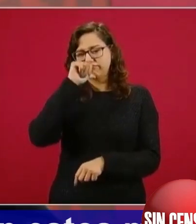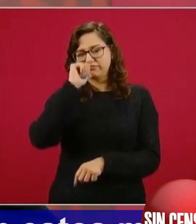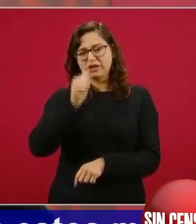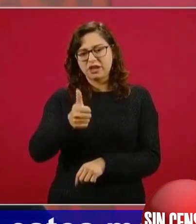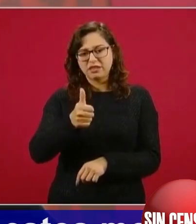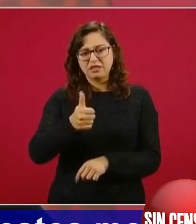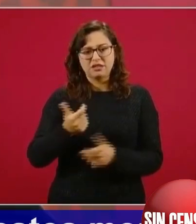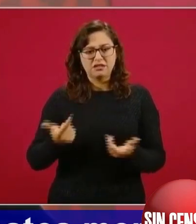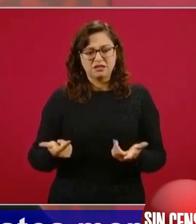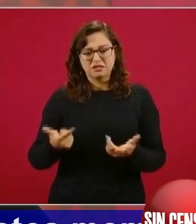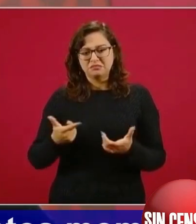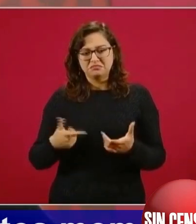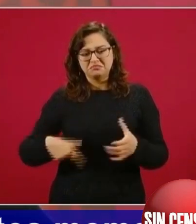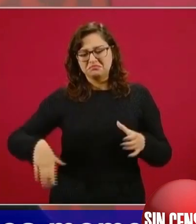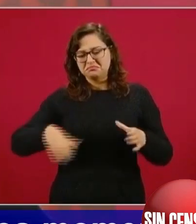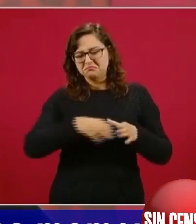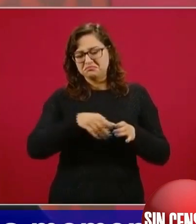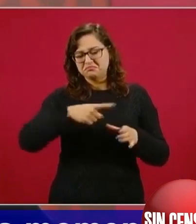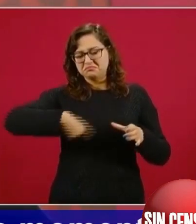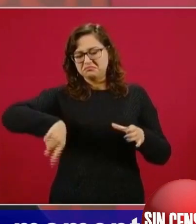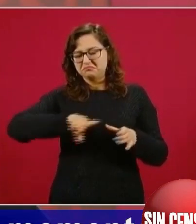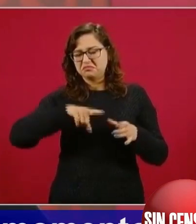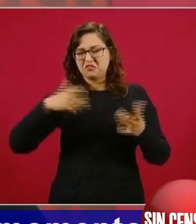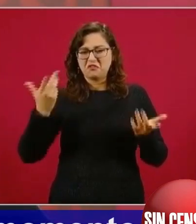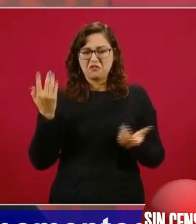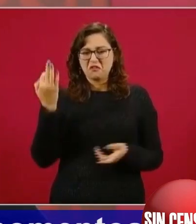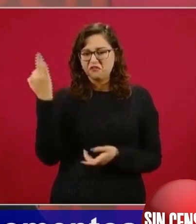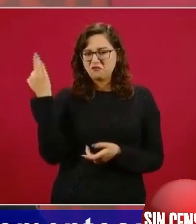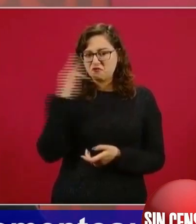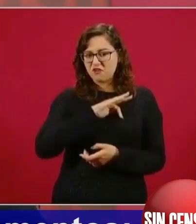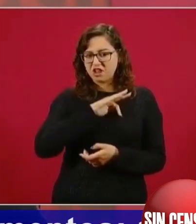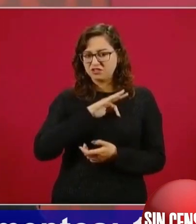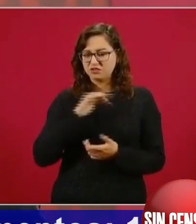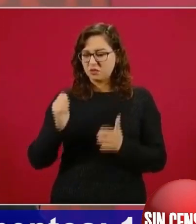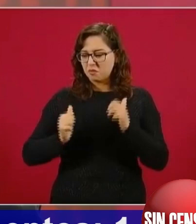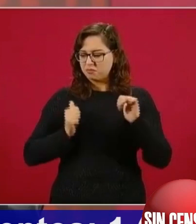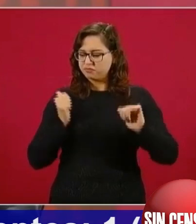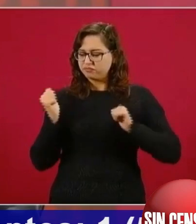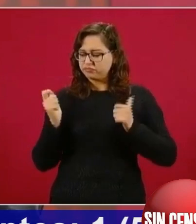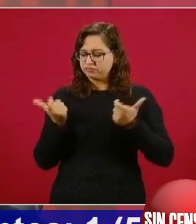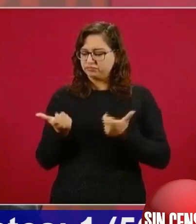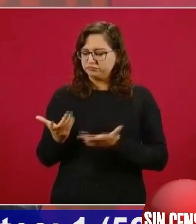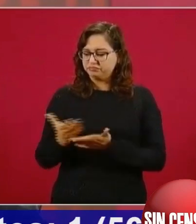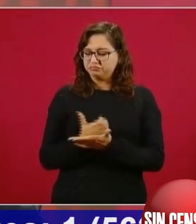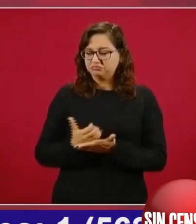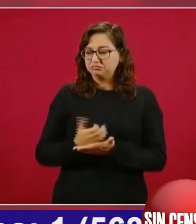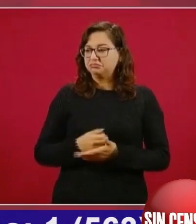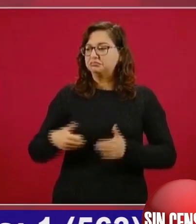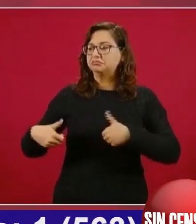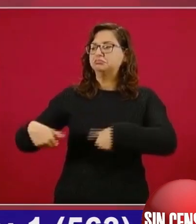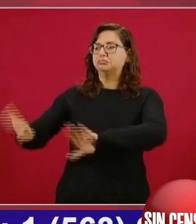sino falsarios, que sacan provecho personal y exponen a la gente.